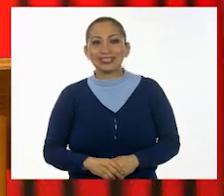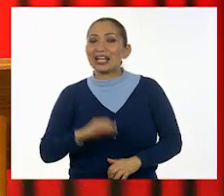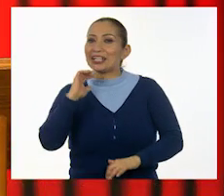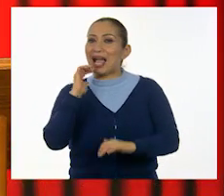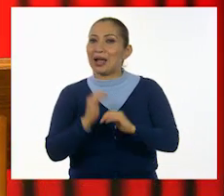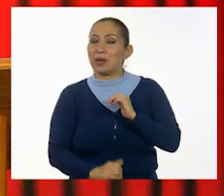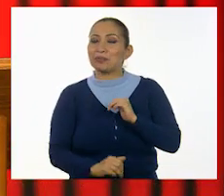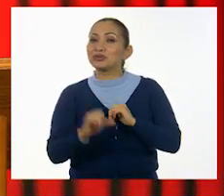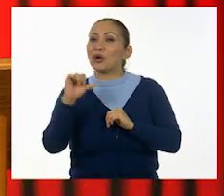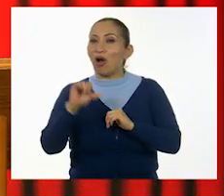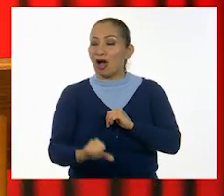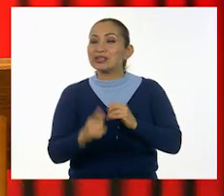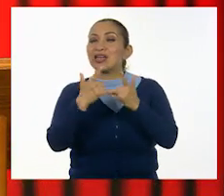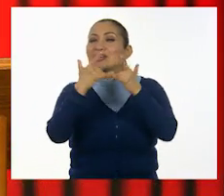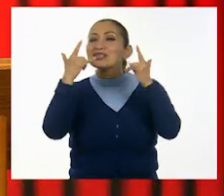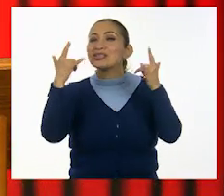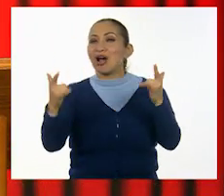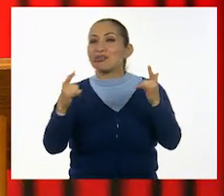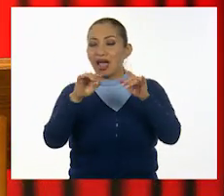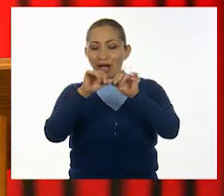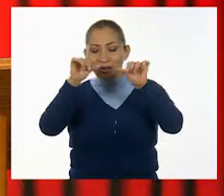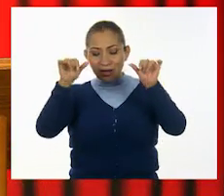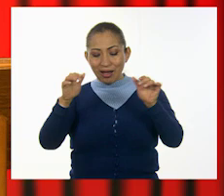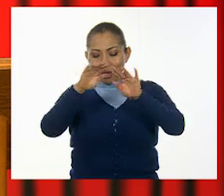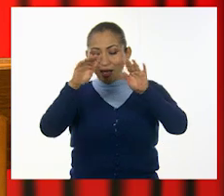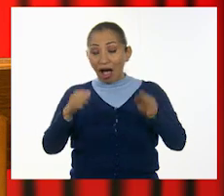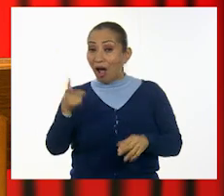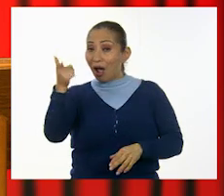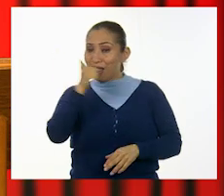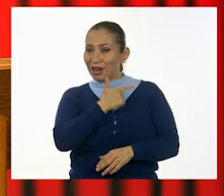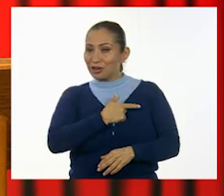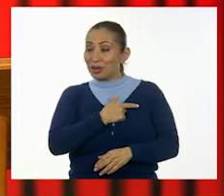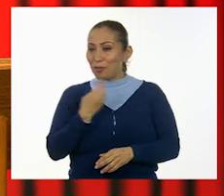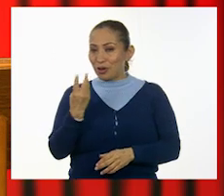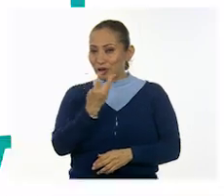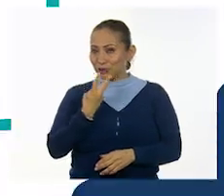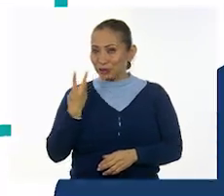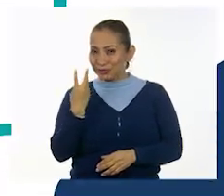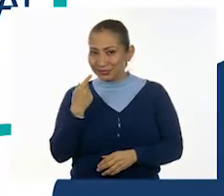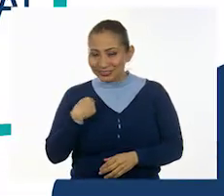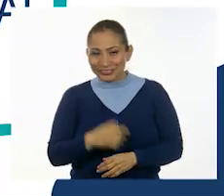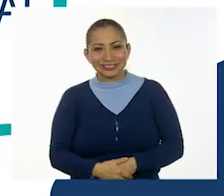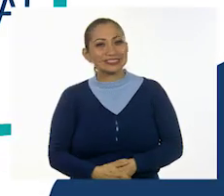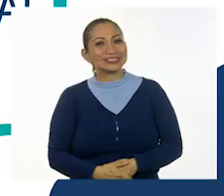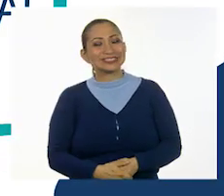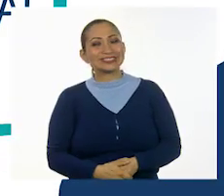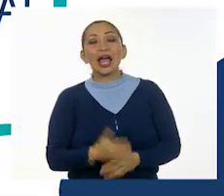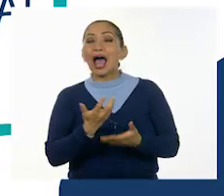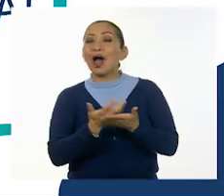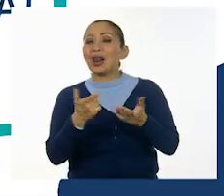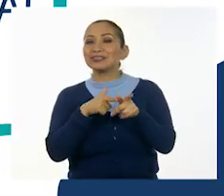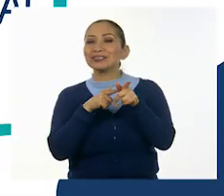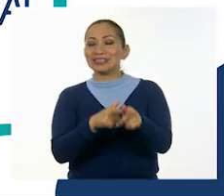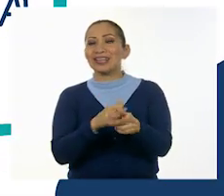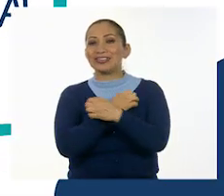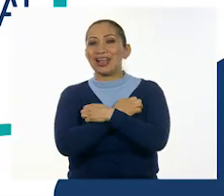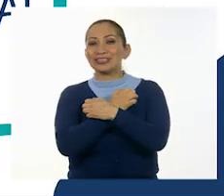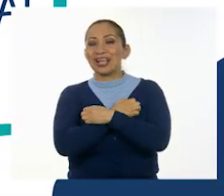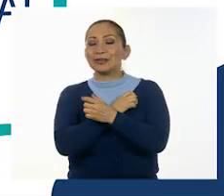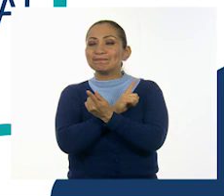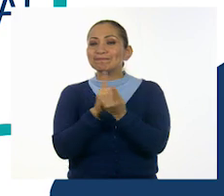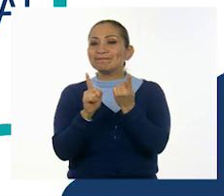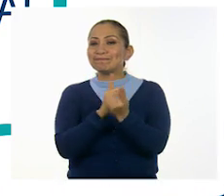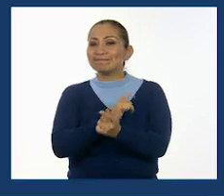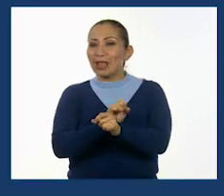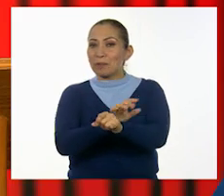Hemos terminado con Historias en Atril y espero que lo hayan disfrutado tanto como nosotros. A continuación, Educación